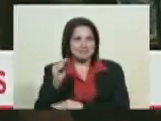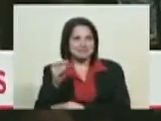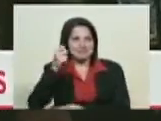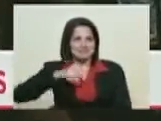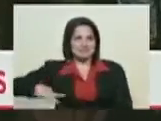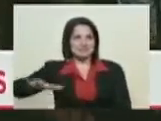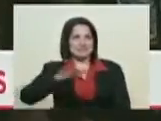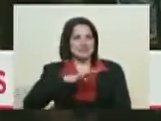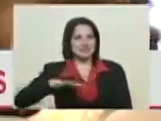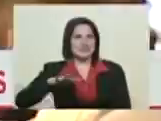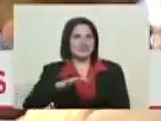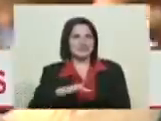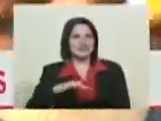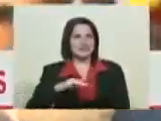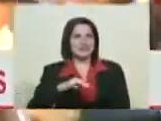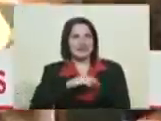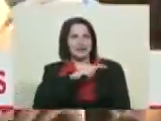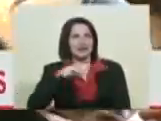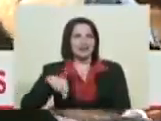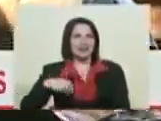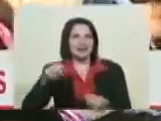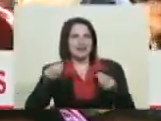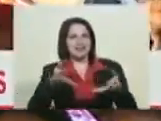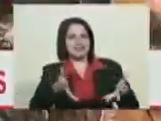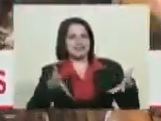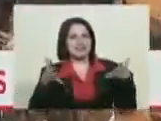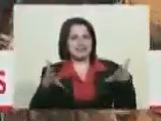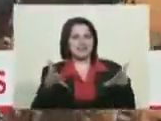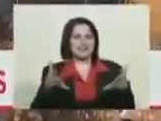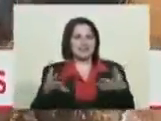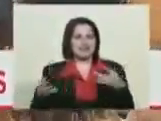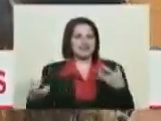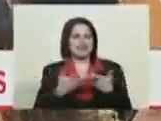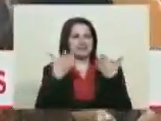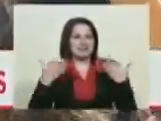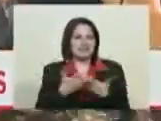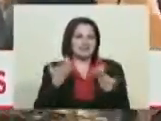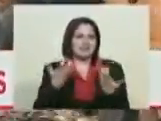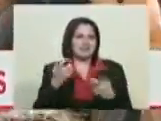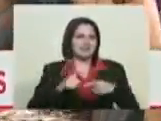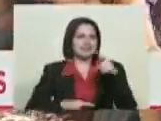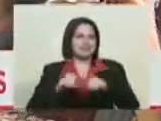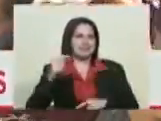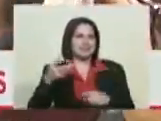pueblo, para vencer a los bandidos de la guerra económica.